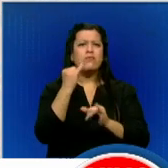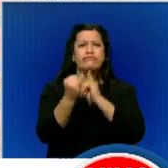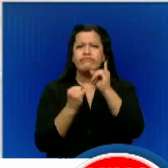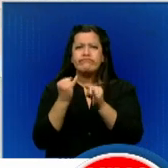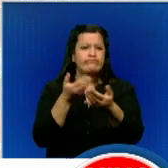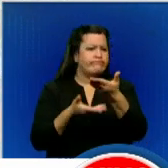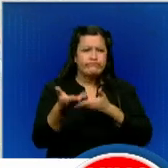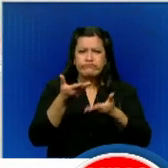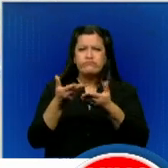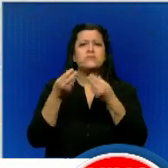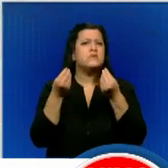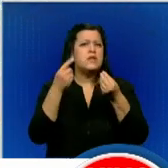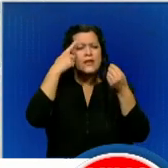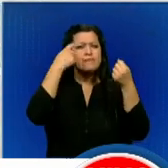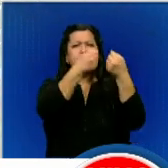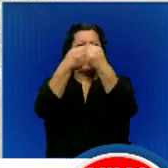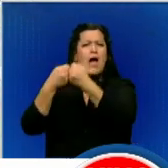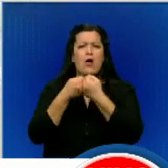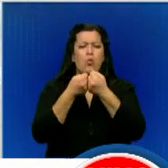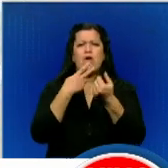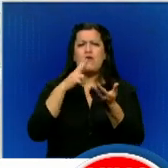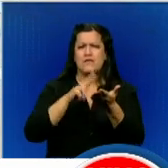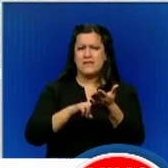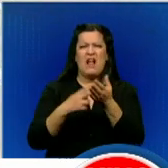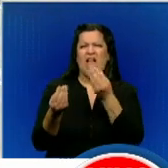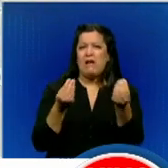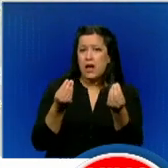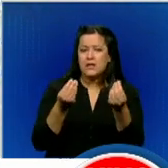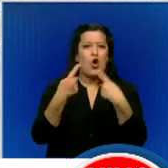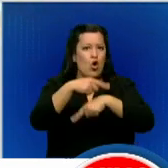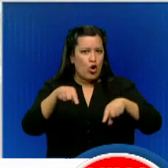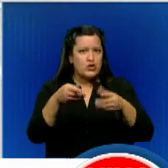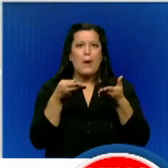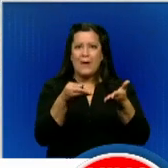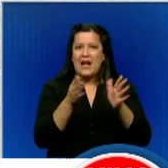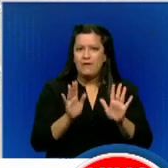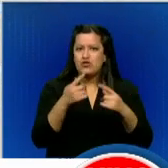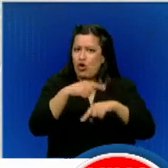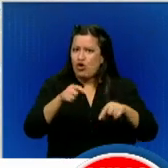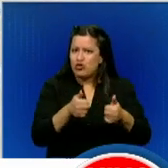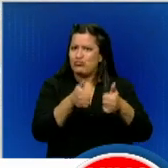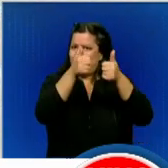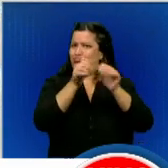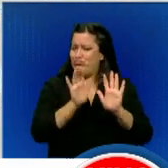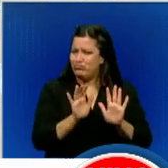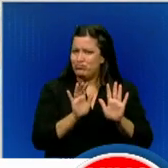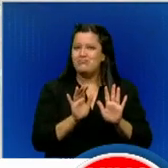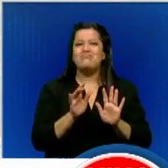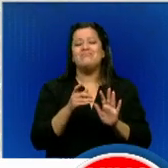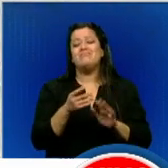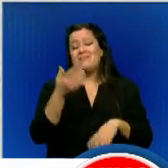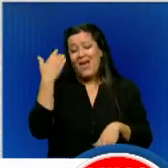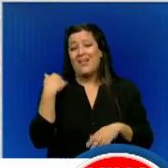significaba el consenso fiscal los beneficios que se decía que